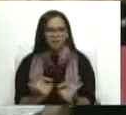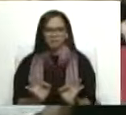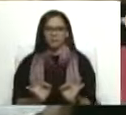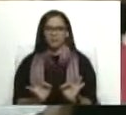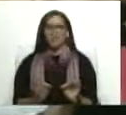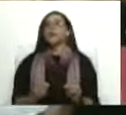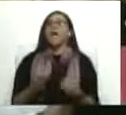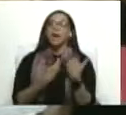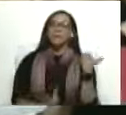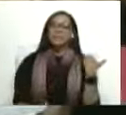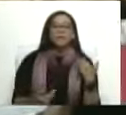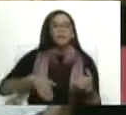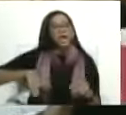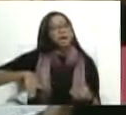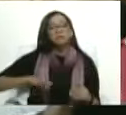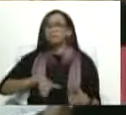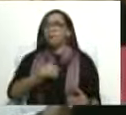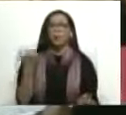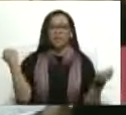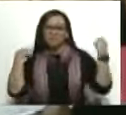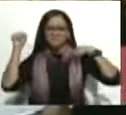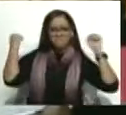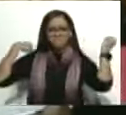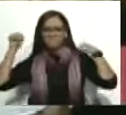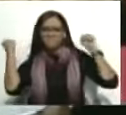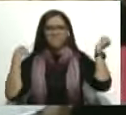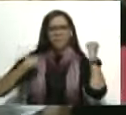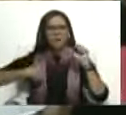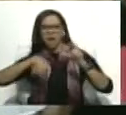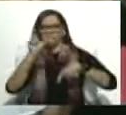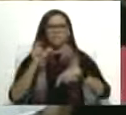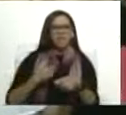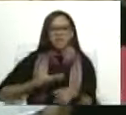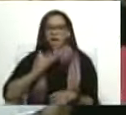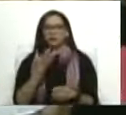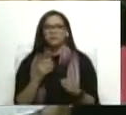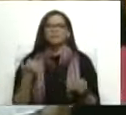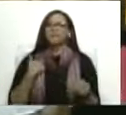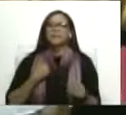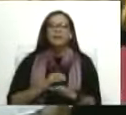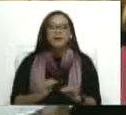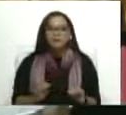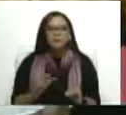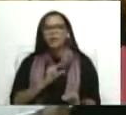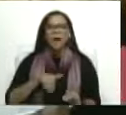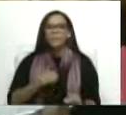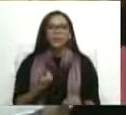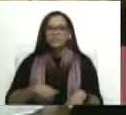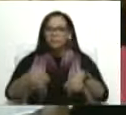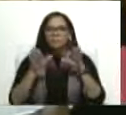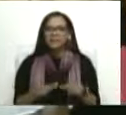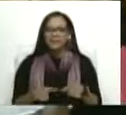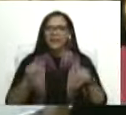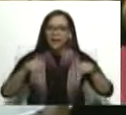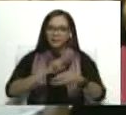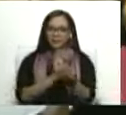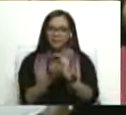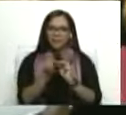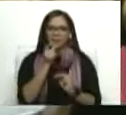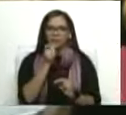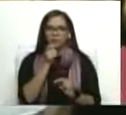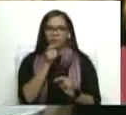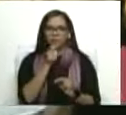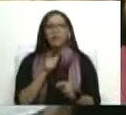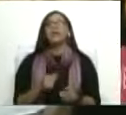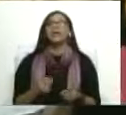el presidente de Guyana podrá patalear, podrá pegar gritos, podrá hacer lo que quiera, pero no va a poder detener este referendo consultivo.